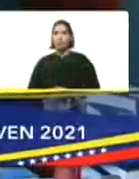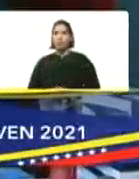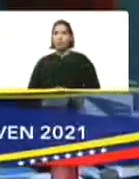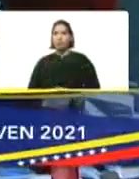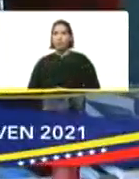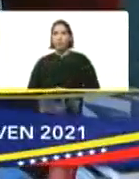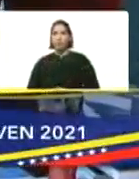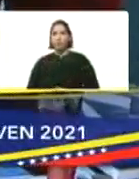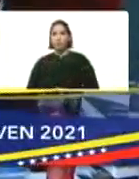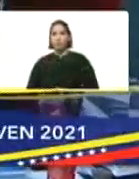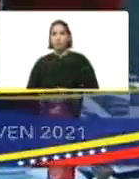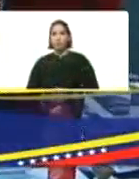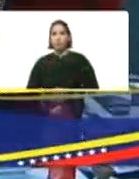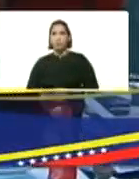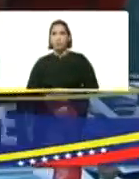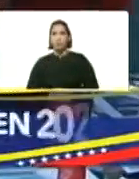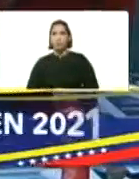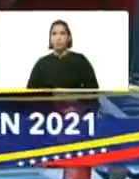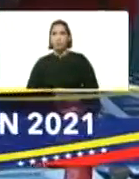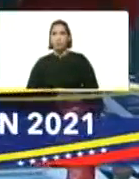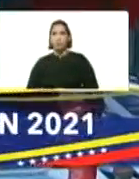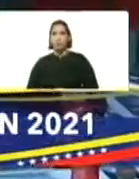Excelentísimo, ese es el libro en